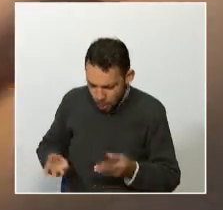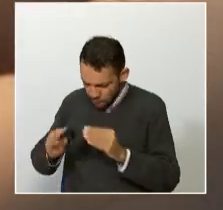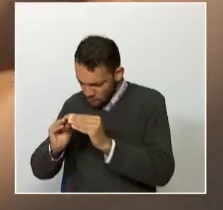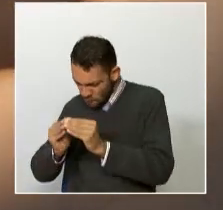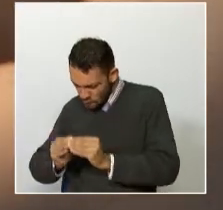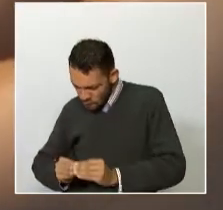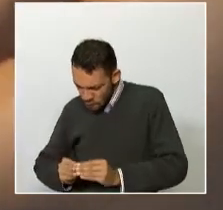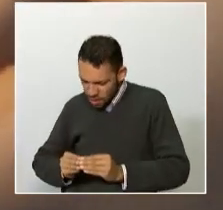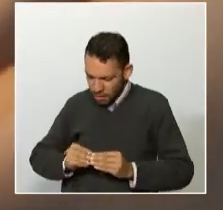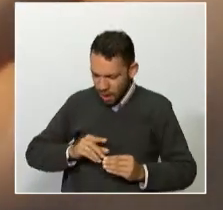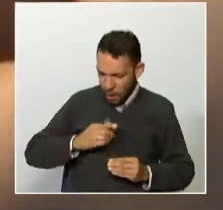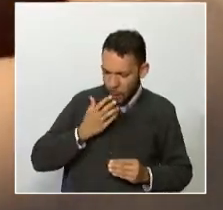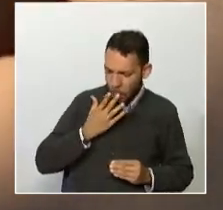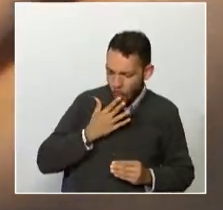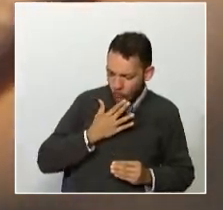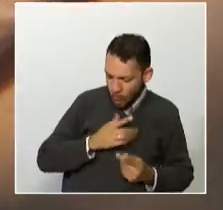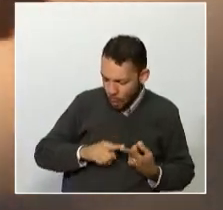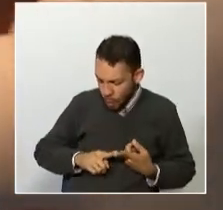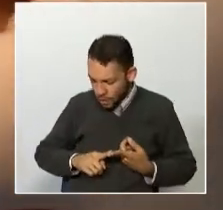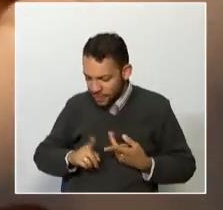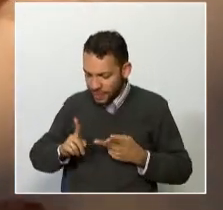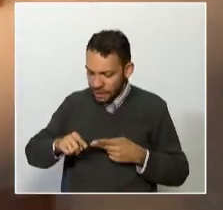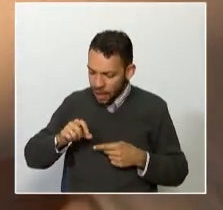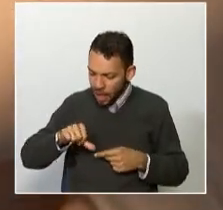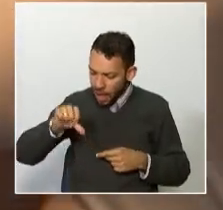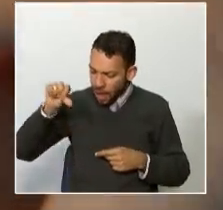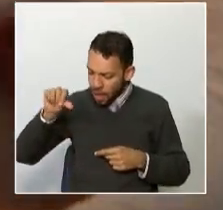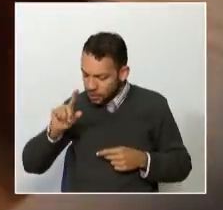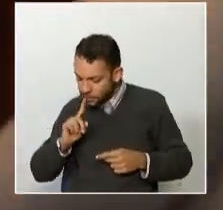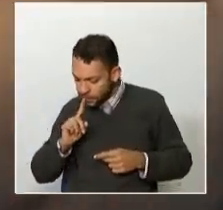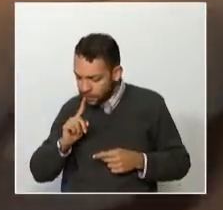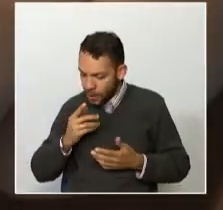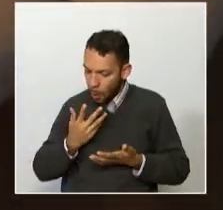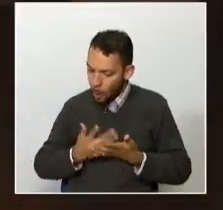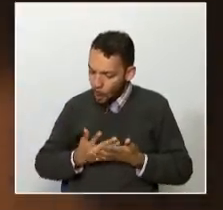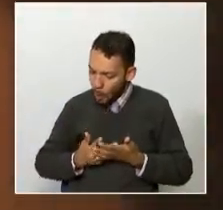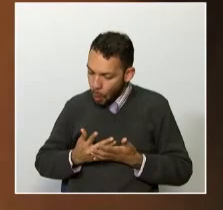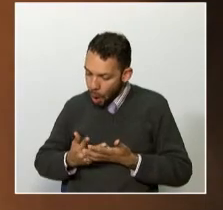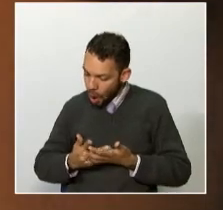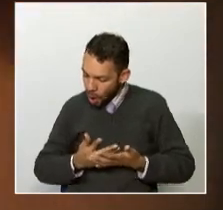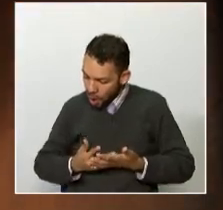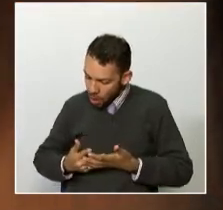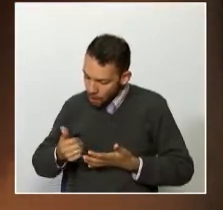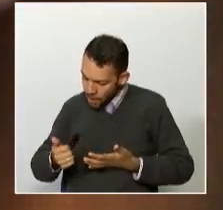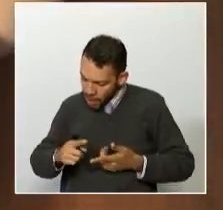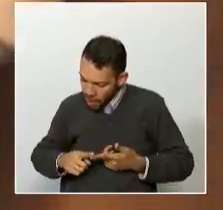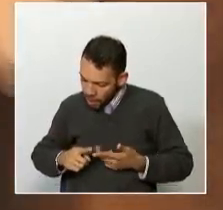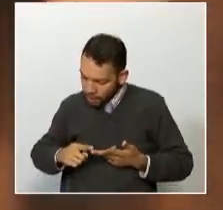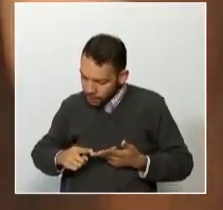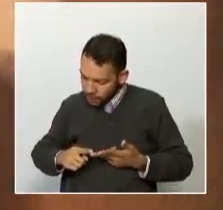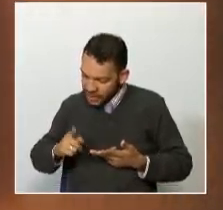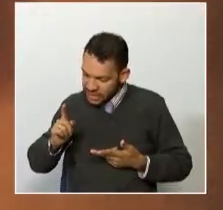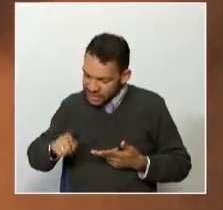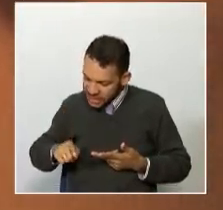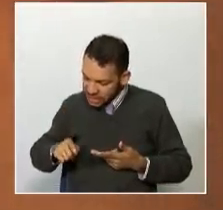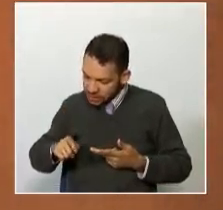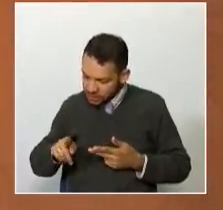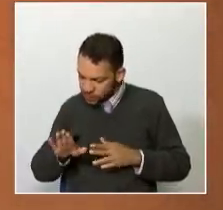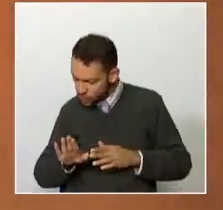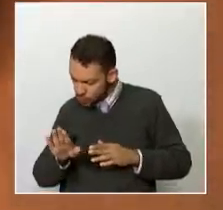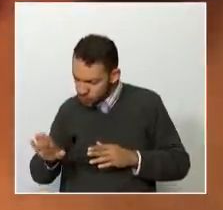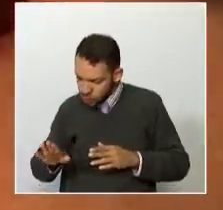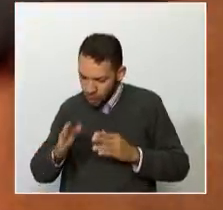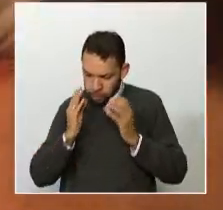el color. Levántala al paladar. La humedad de la boca. Los carrillos, que son